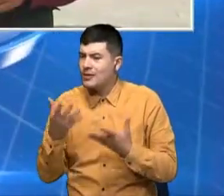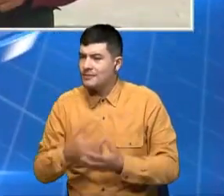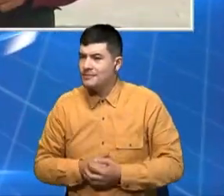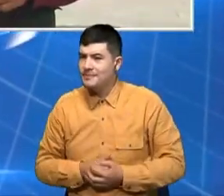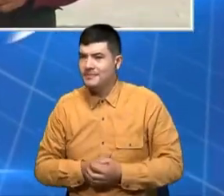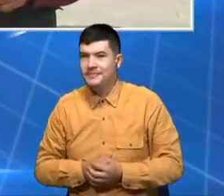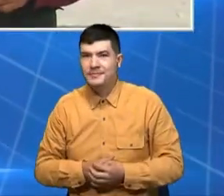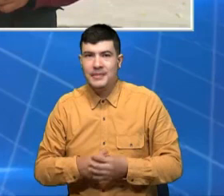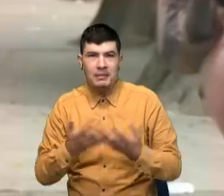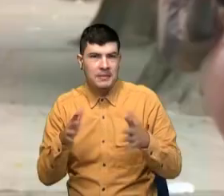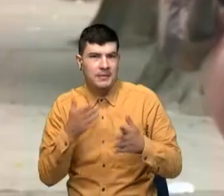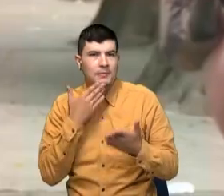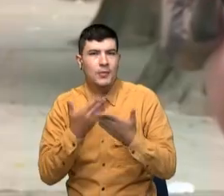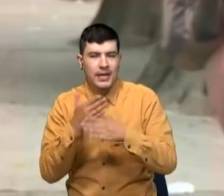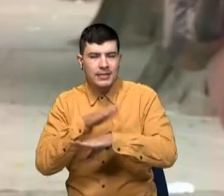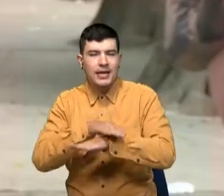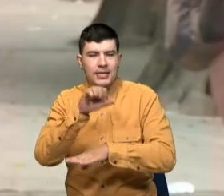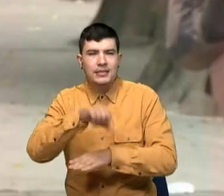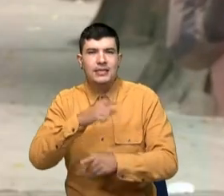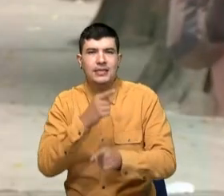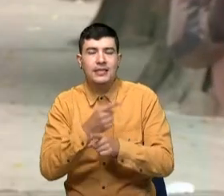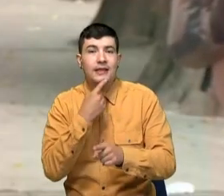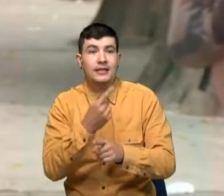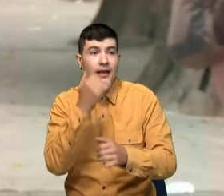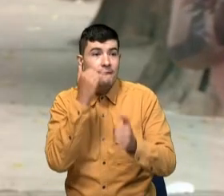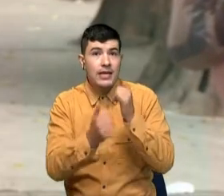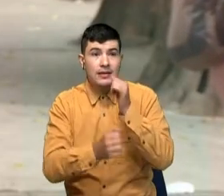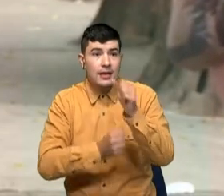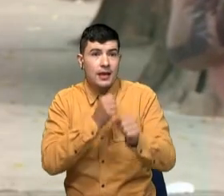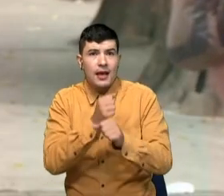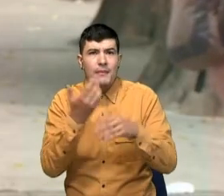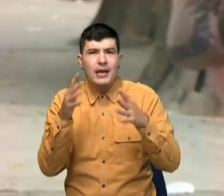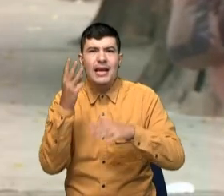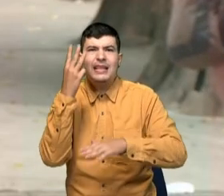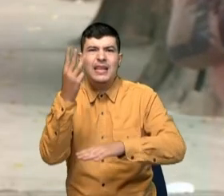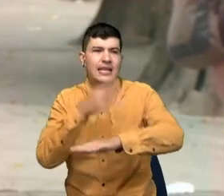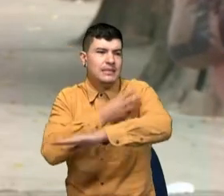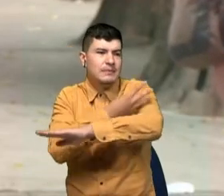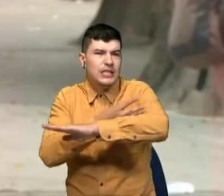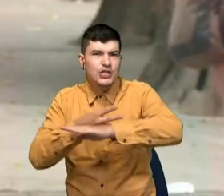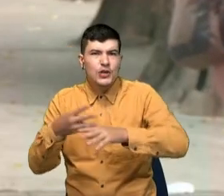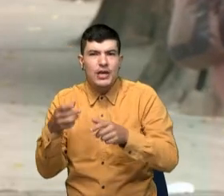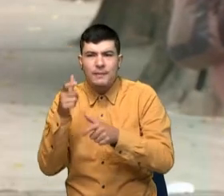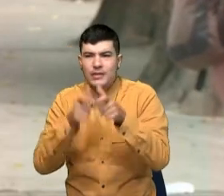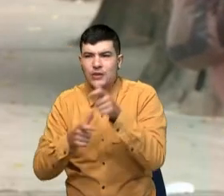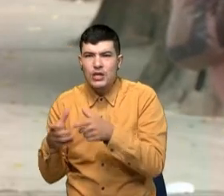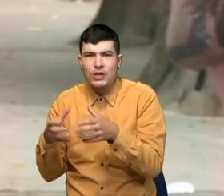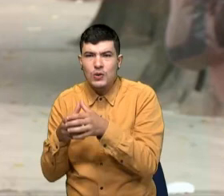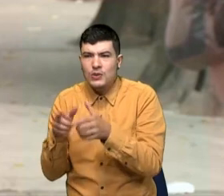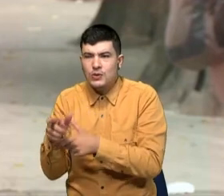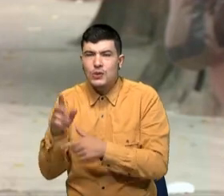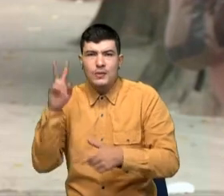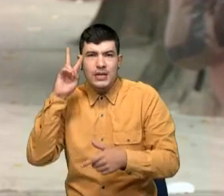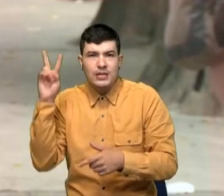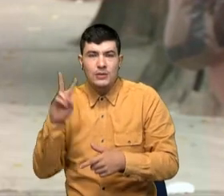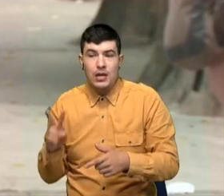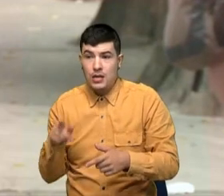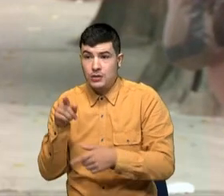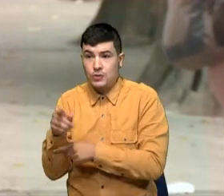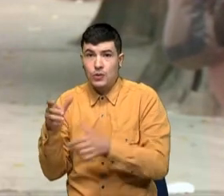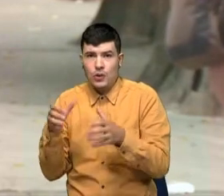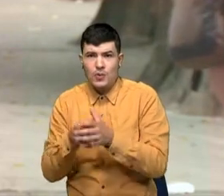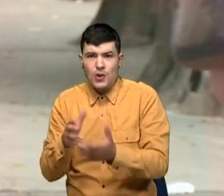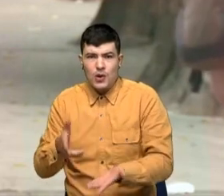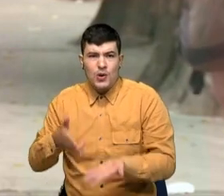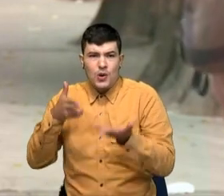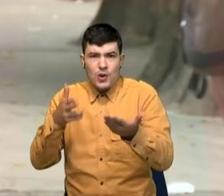Buenas tardes, pues Nicolás Maduro anunció que a final de este año pretende llegar a 3 millones de milicias bolivarianas, milicias que van a estar